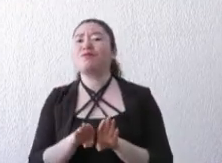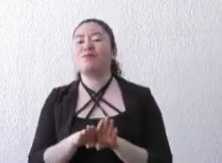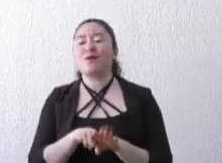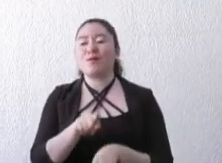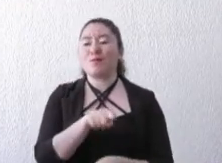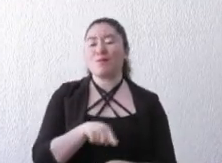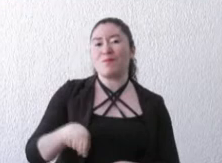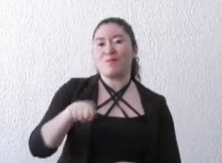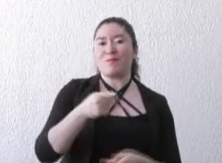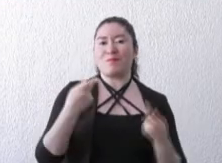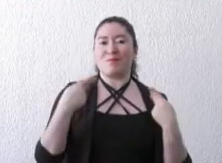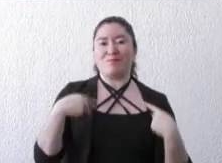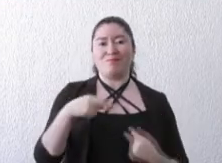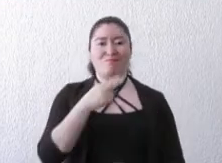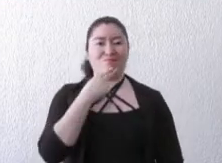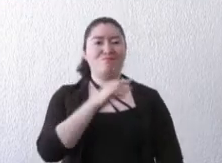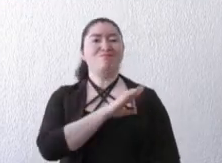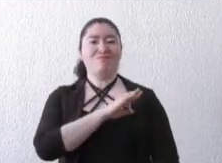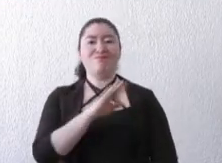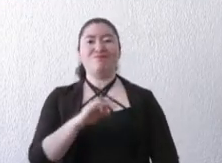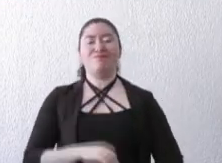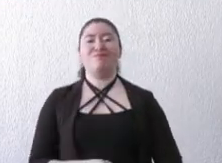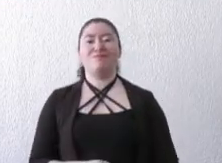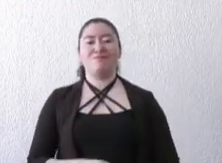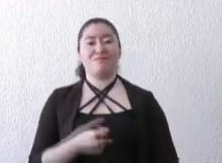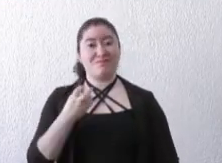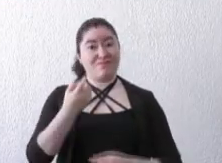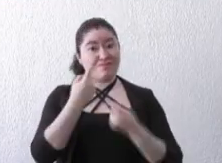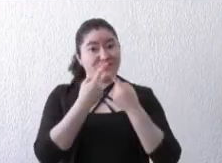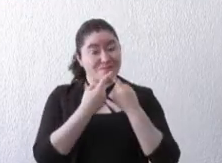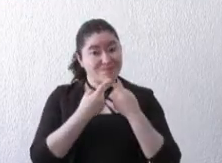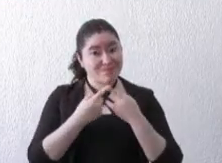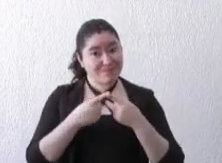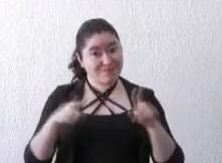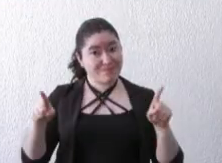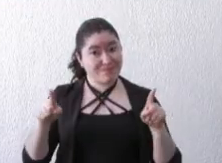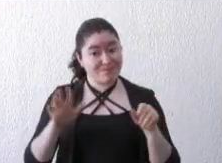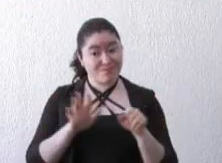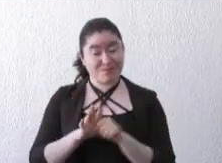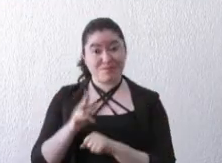público. Eso es la gran diferencia. En